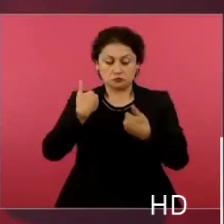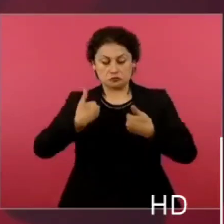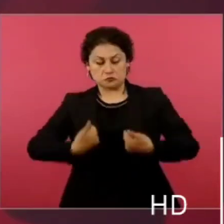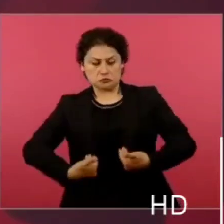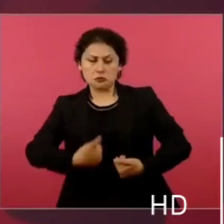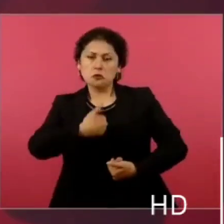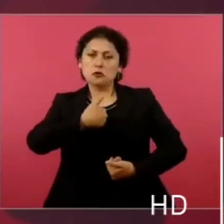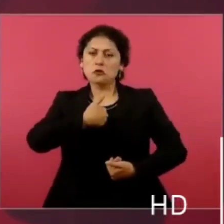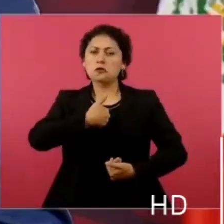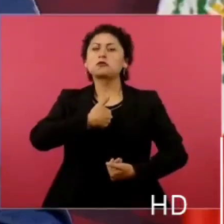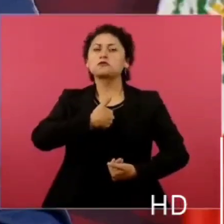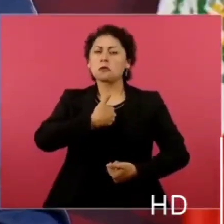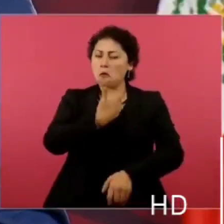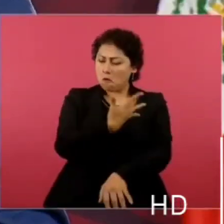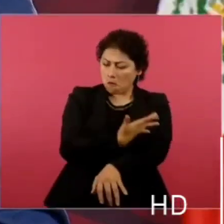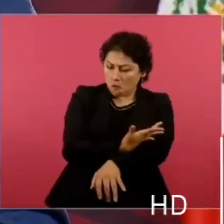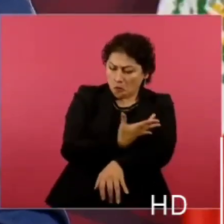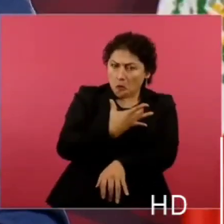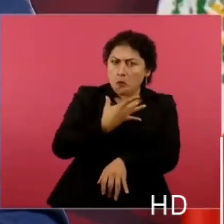deslenguado,